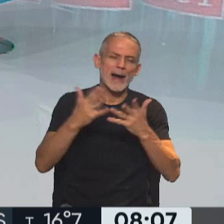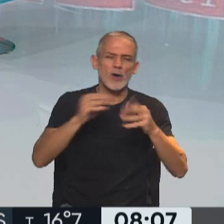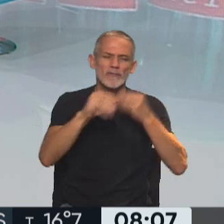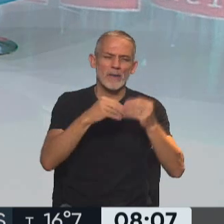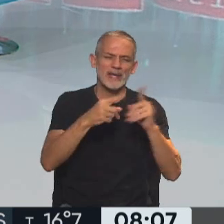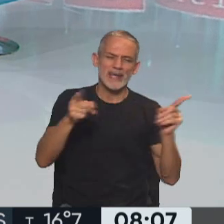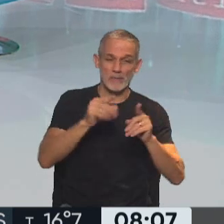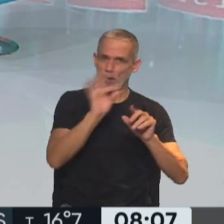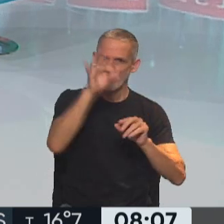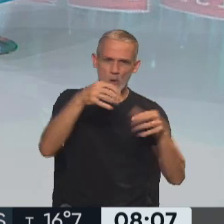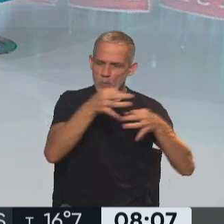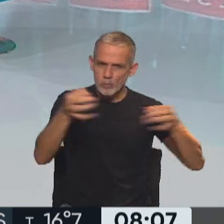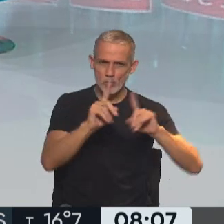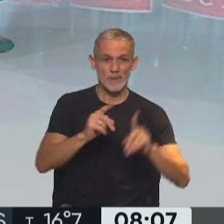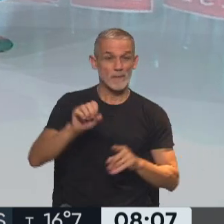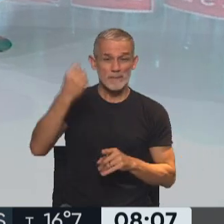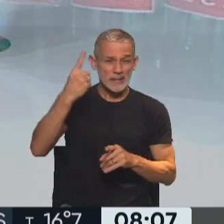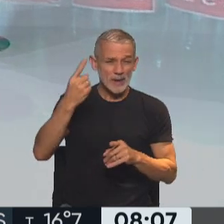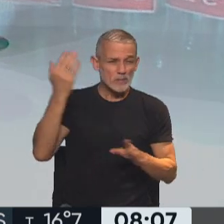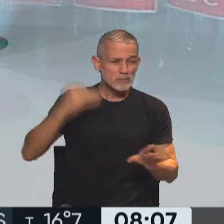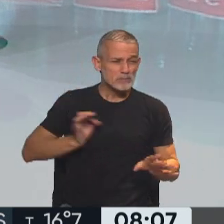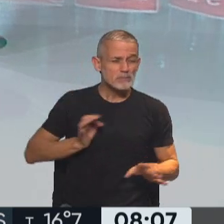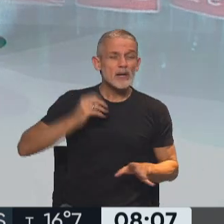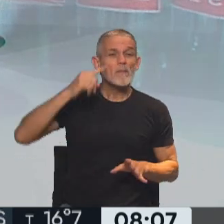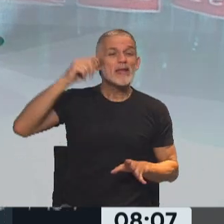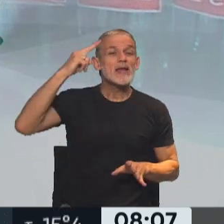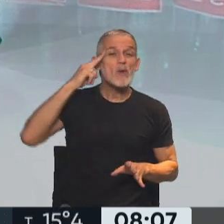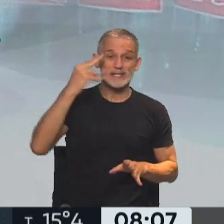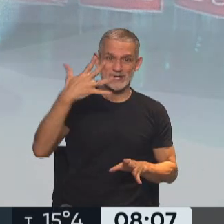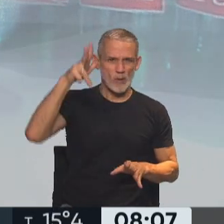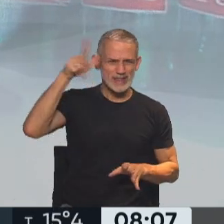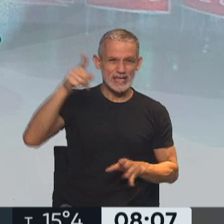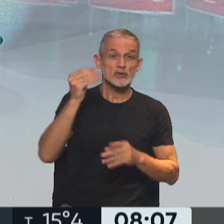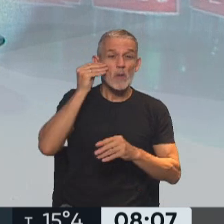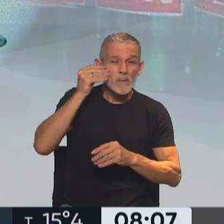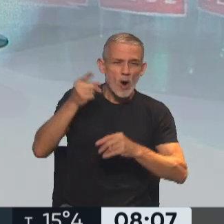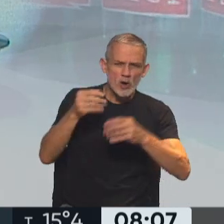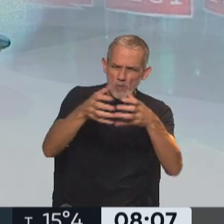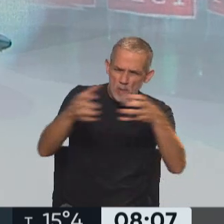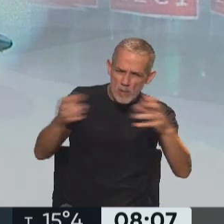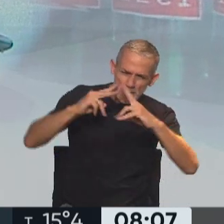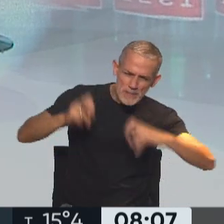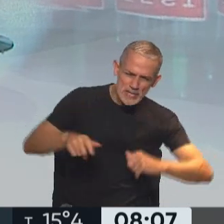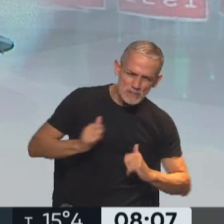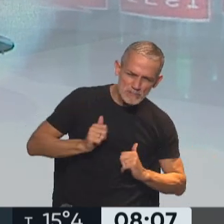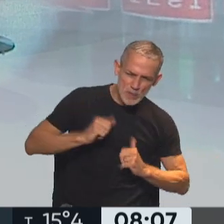el primer caso se confirmó en 1958 en un grupo de monos que estaban bajo estudio, bajo